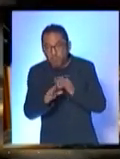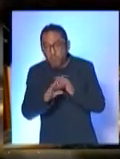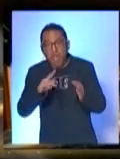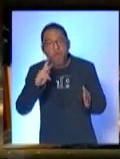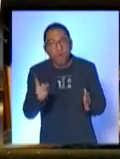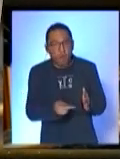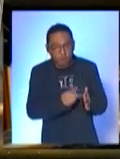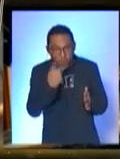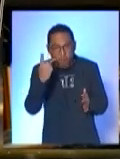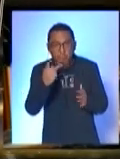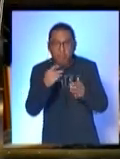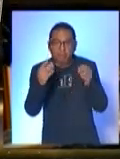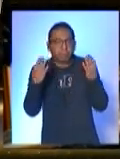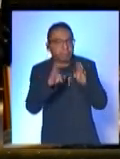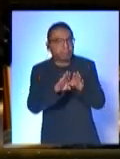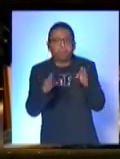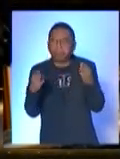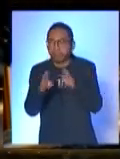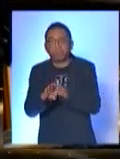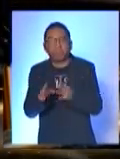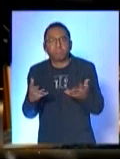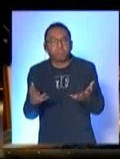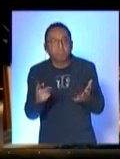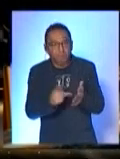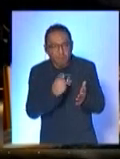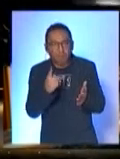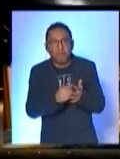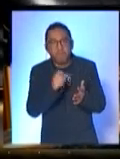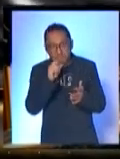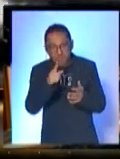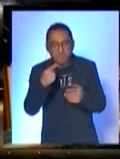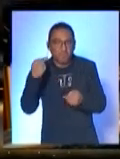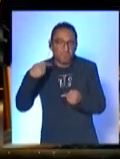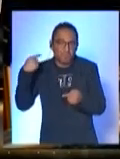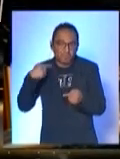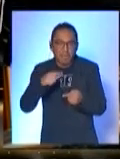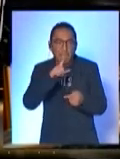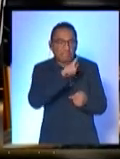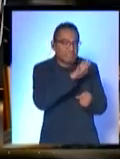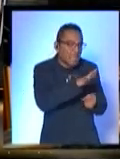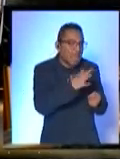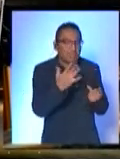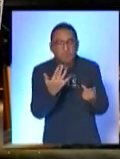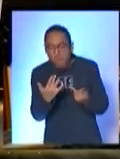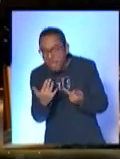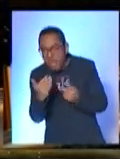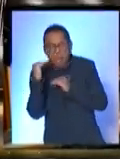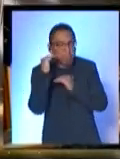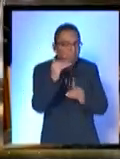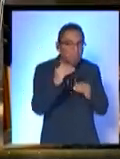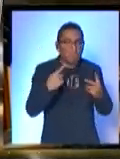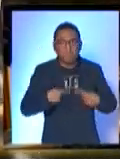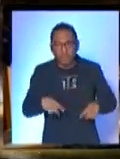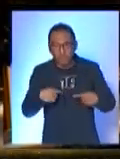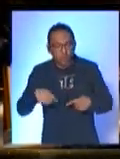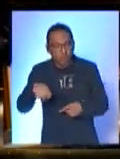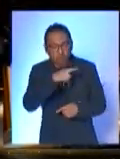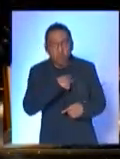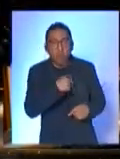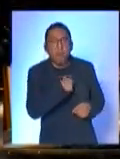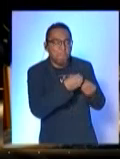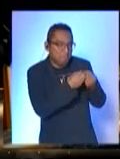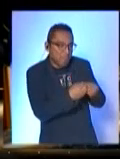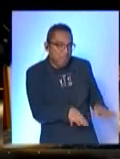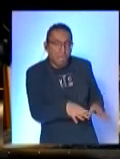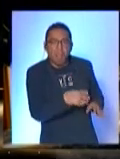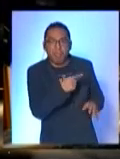otra vez teniendo estos cierres en porcentajes como lo traían al 75, al 50 y terminamos pues pagando los platos rotos otra